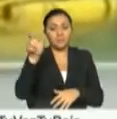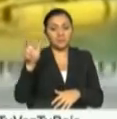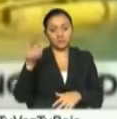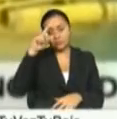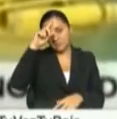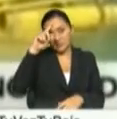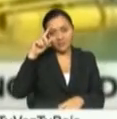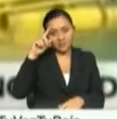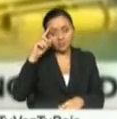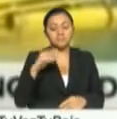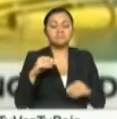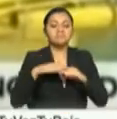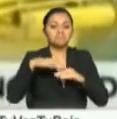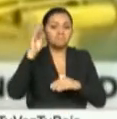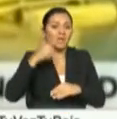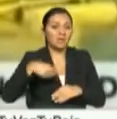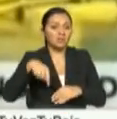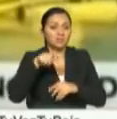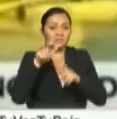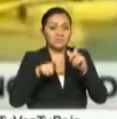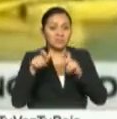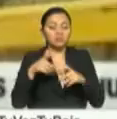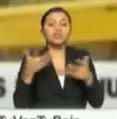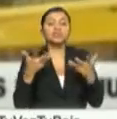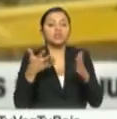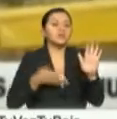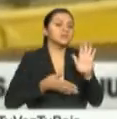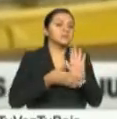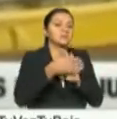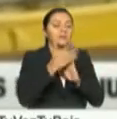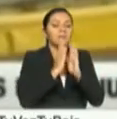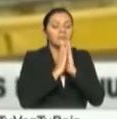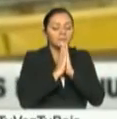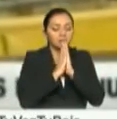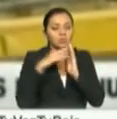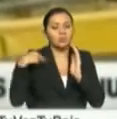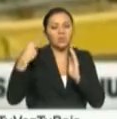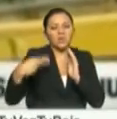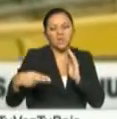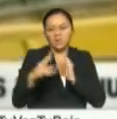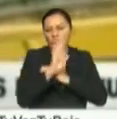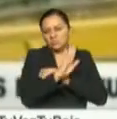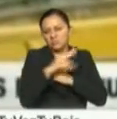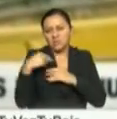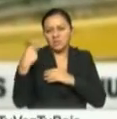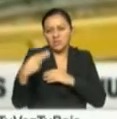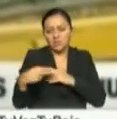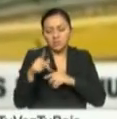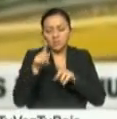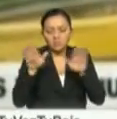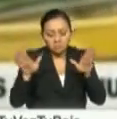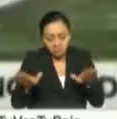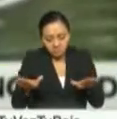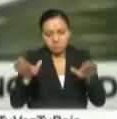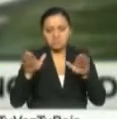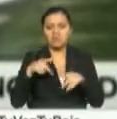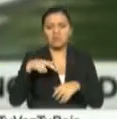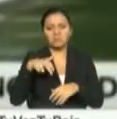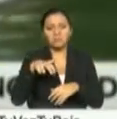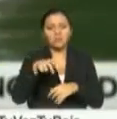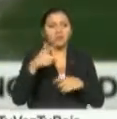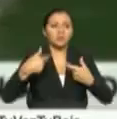resultado heridas. La mayoría de los afectados iban a asistir a una ceremonia religiosa. Algunas personas iban a pie y otras